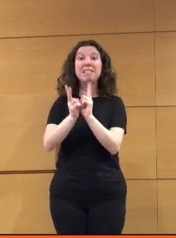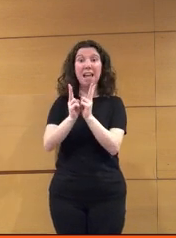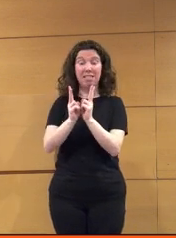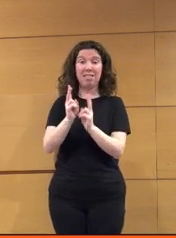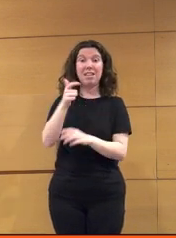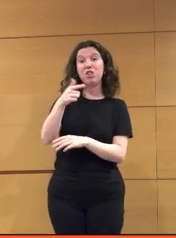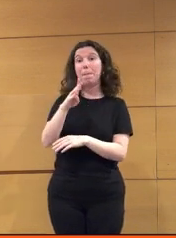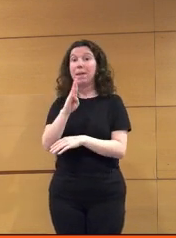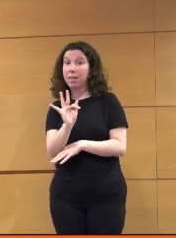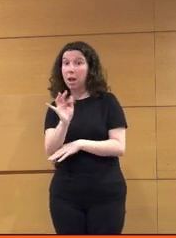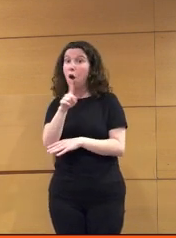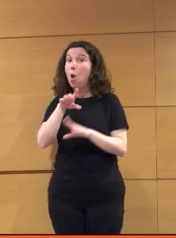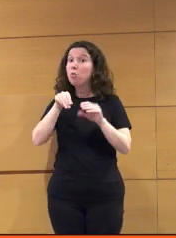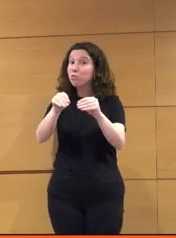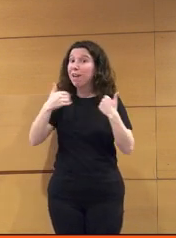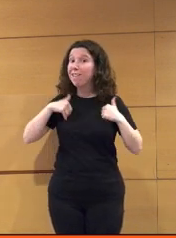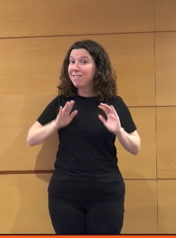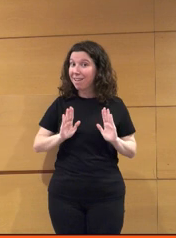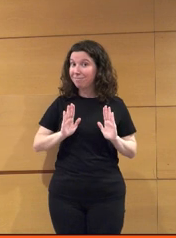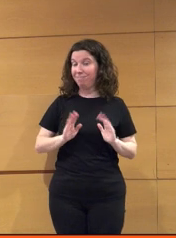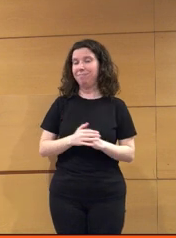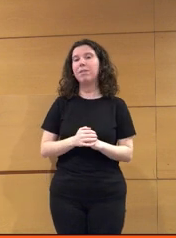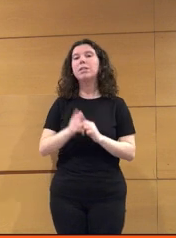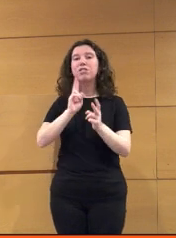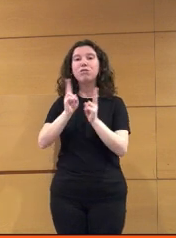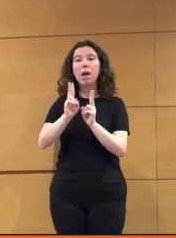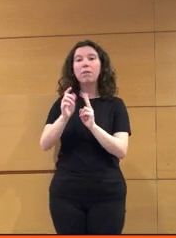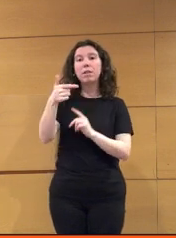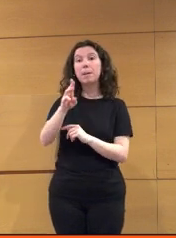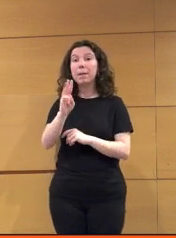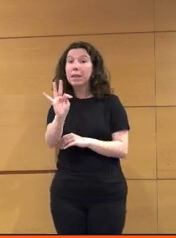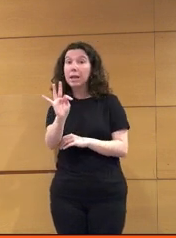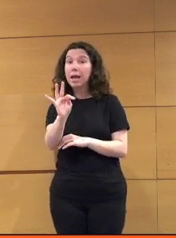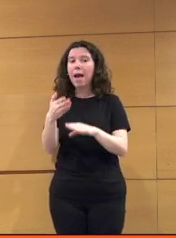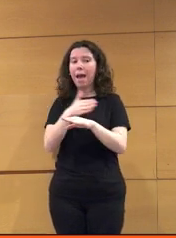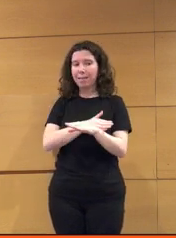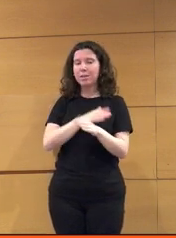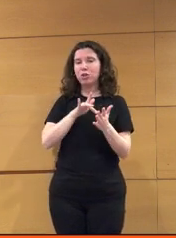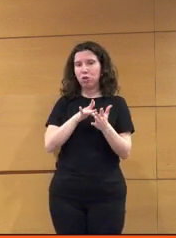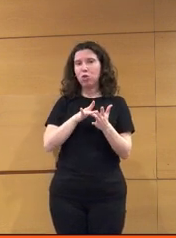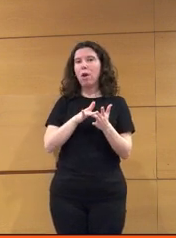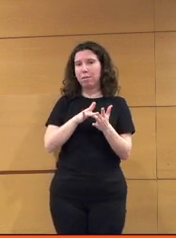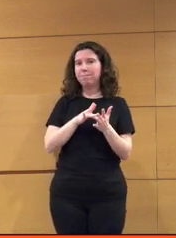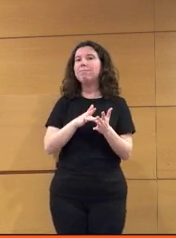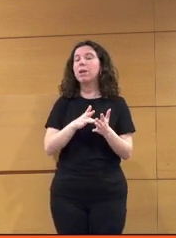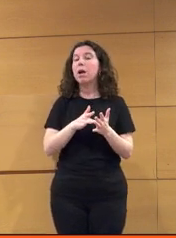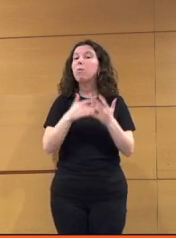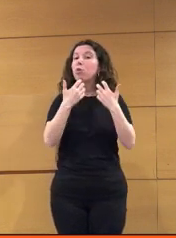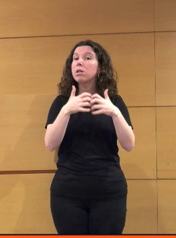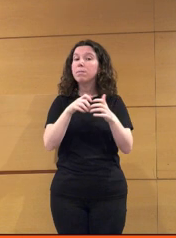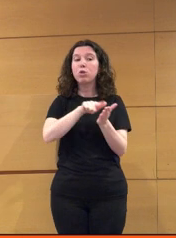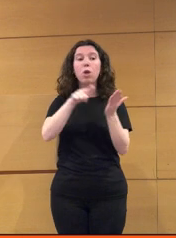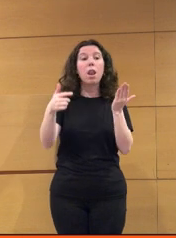utilizado para alguna tarea. ¿Sí? Detrás de ChatGPT hay procesamiento del lenguaje natural. Así que el procesamiento del lenguaje natural está